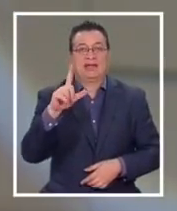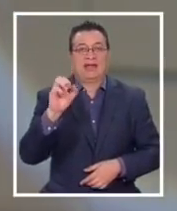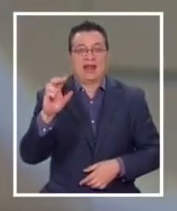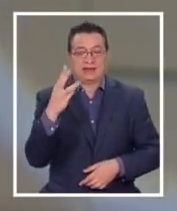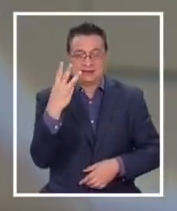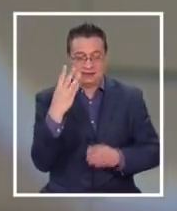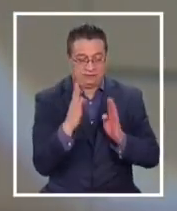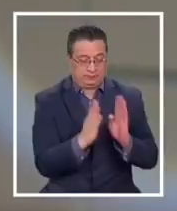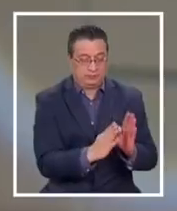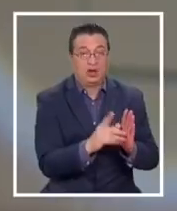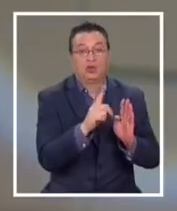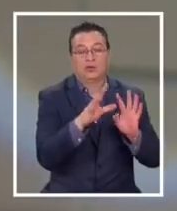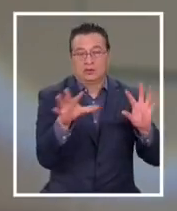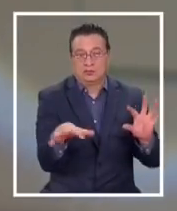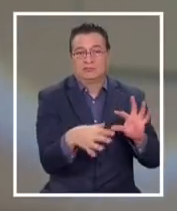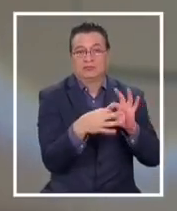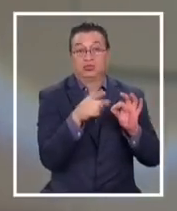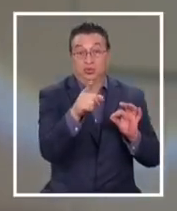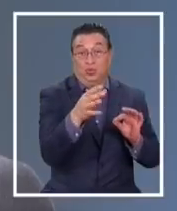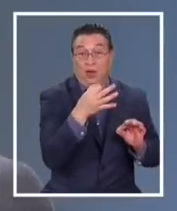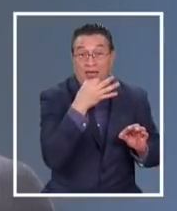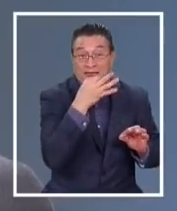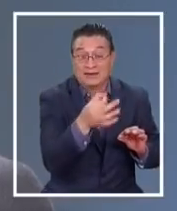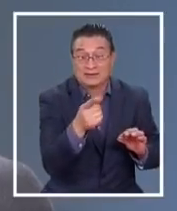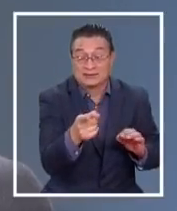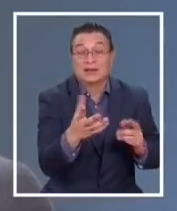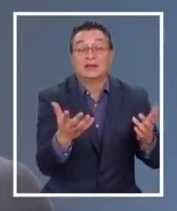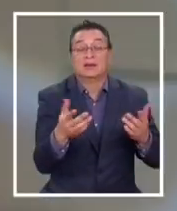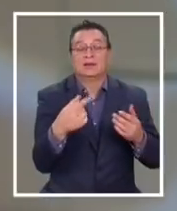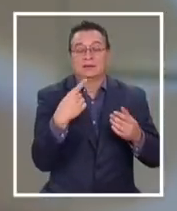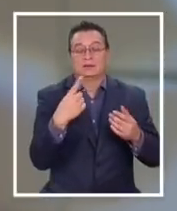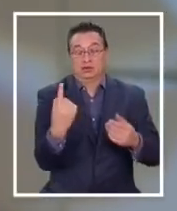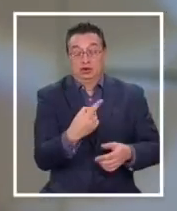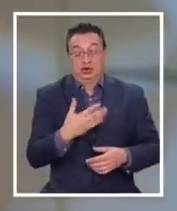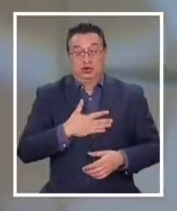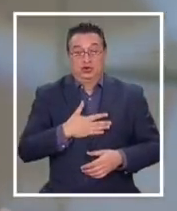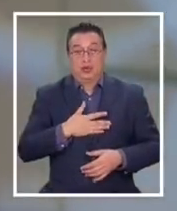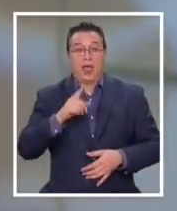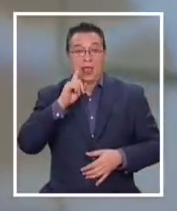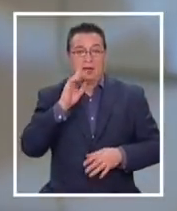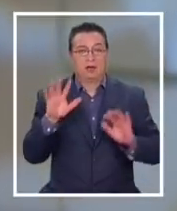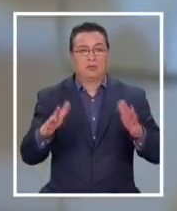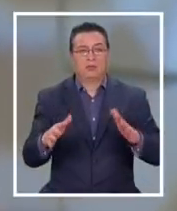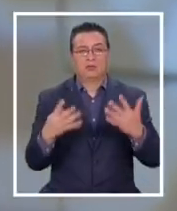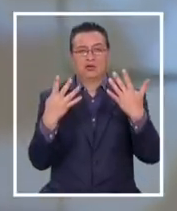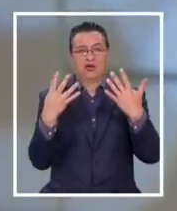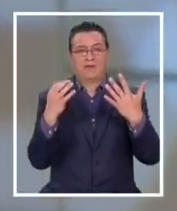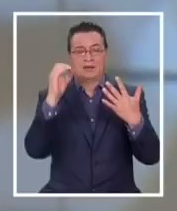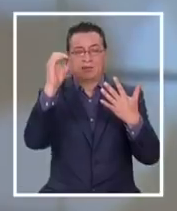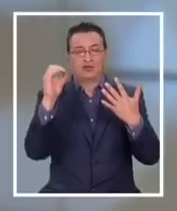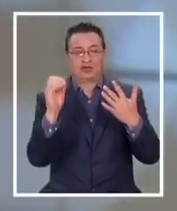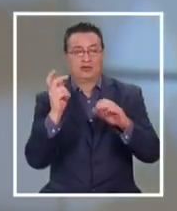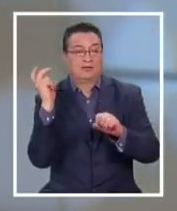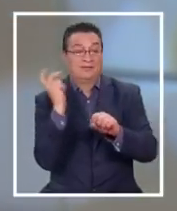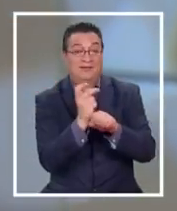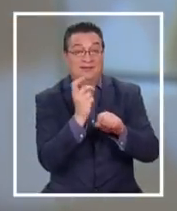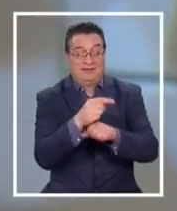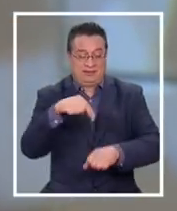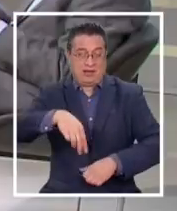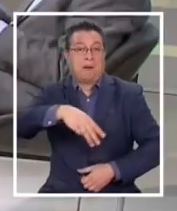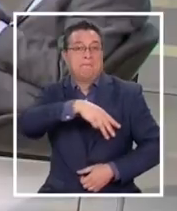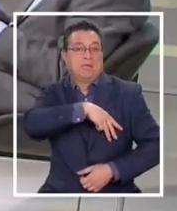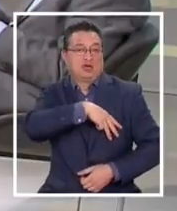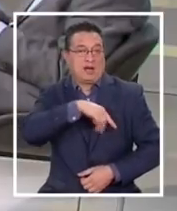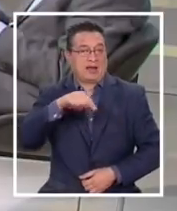primer pilar, muy relacionado con lo que usted dice, Matías, es nosotros tenemos casi el 90% de las encerronas son en la región